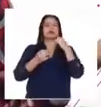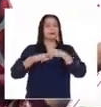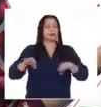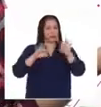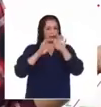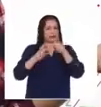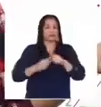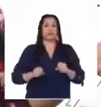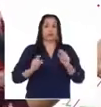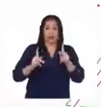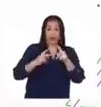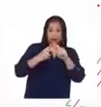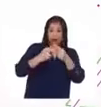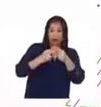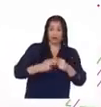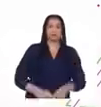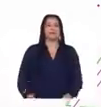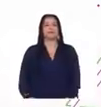entonces, ¿comenzamos?